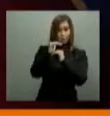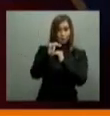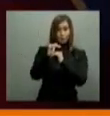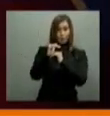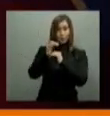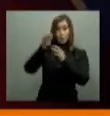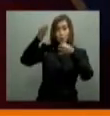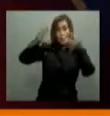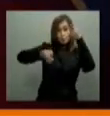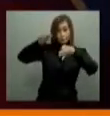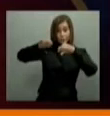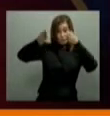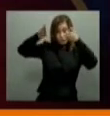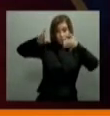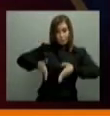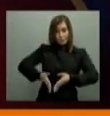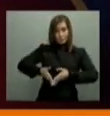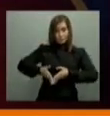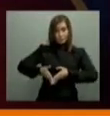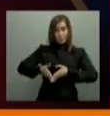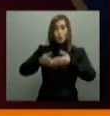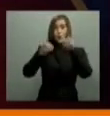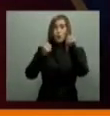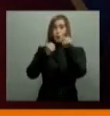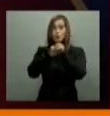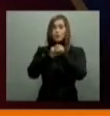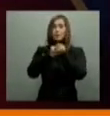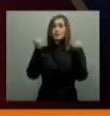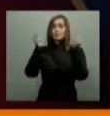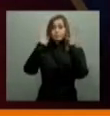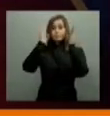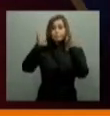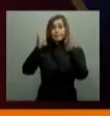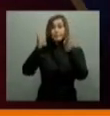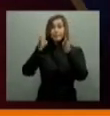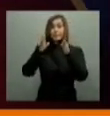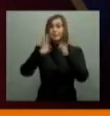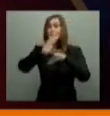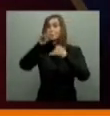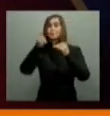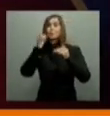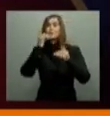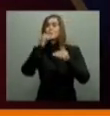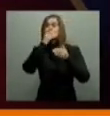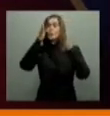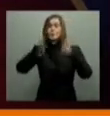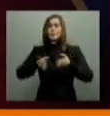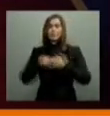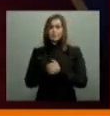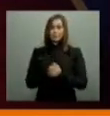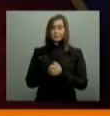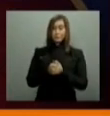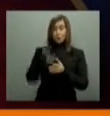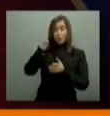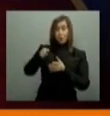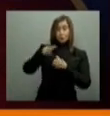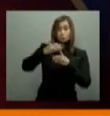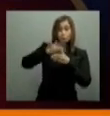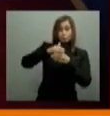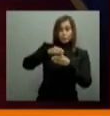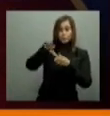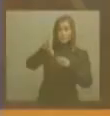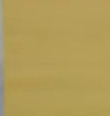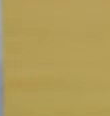combustibles lo que no entiendo es como uno de los uno de los